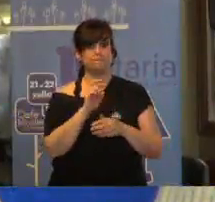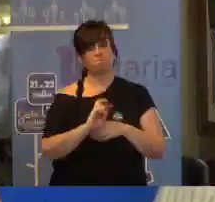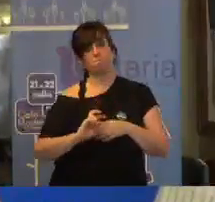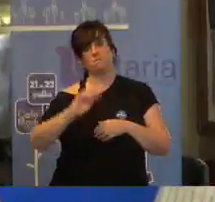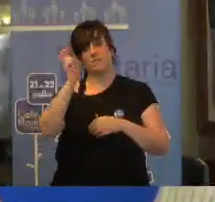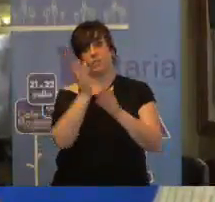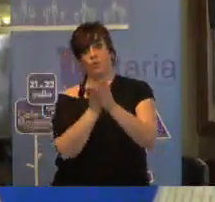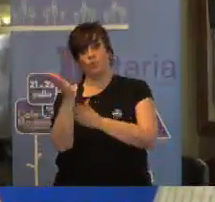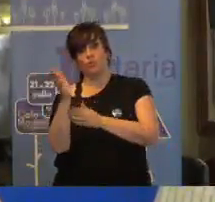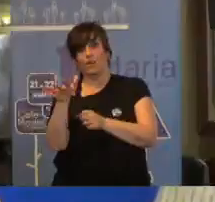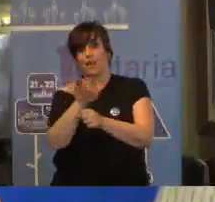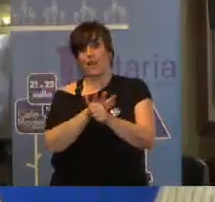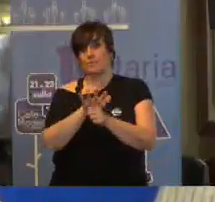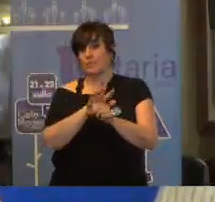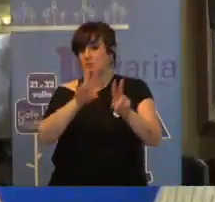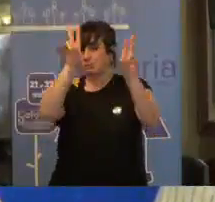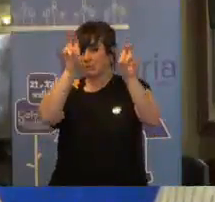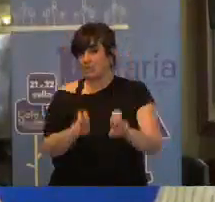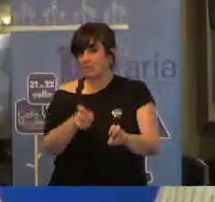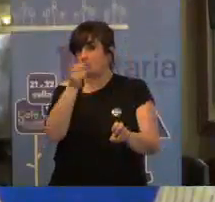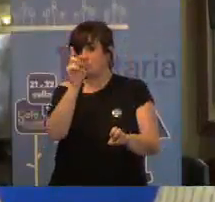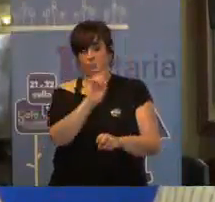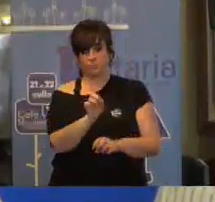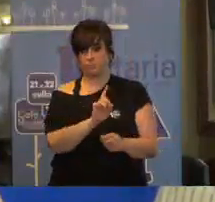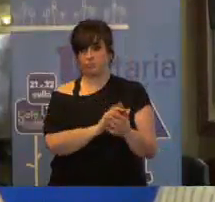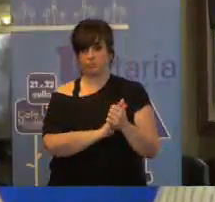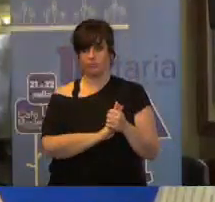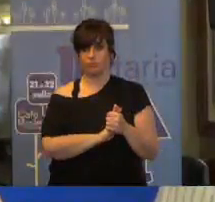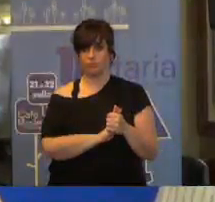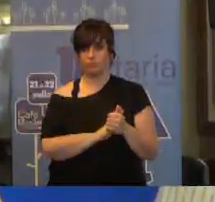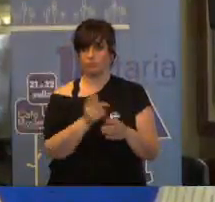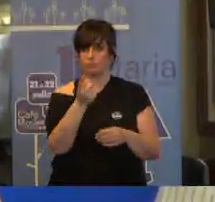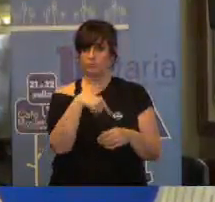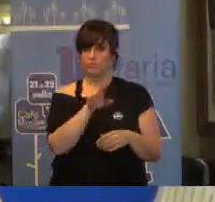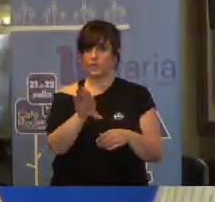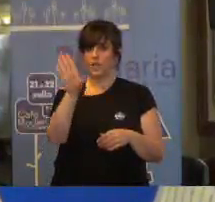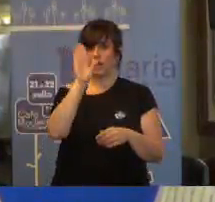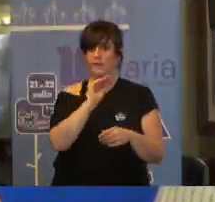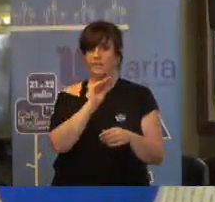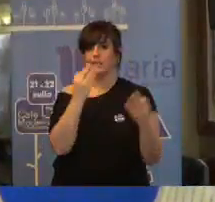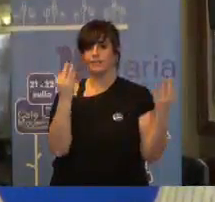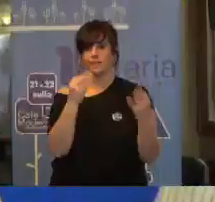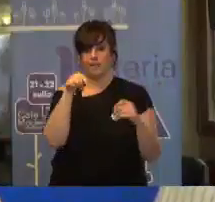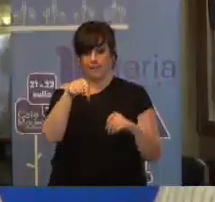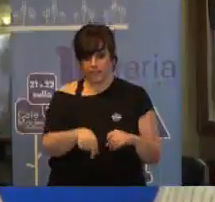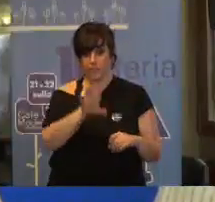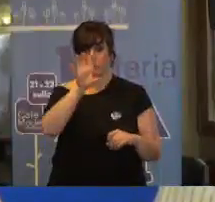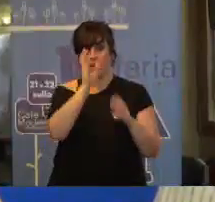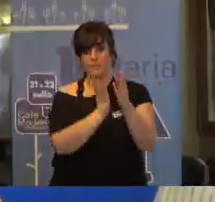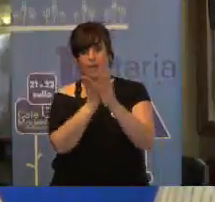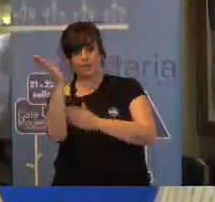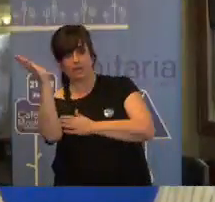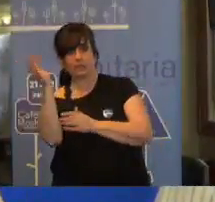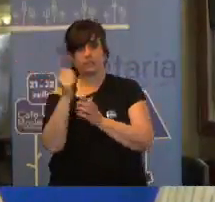debemos traballar en áreas temáticas, sino que entendemos que isto é unha alternativa de país. O país